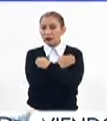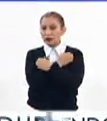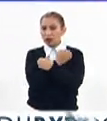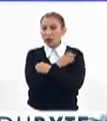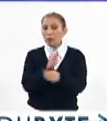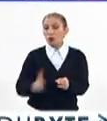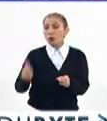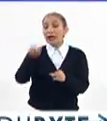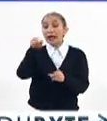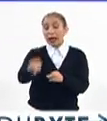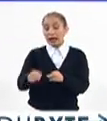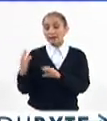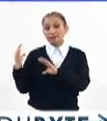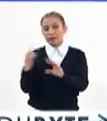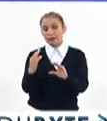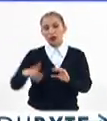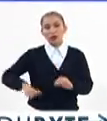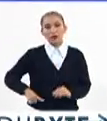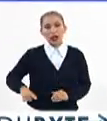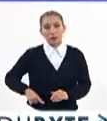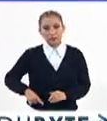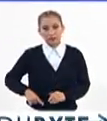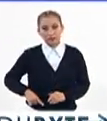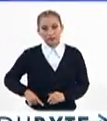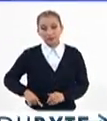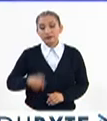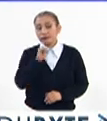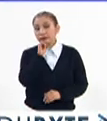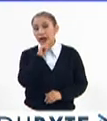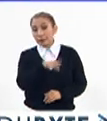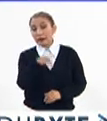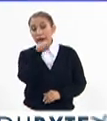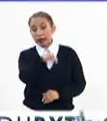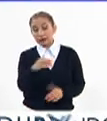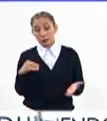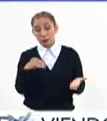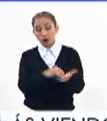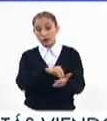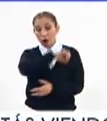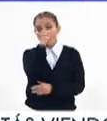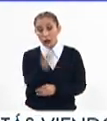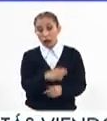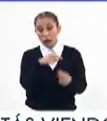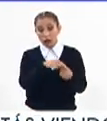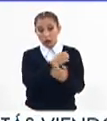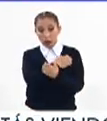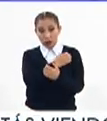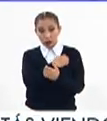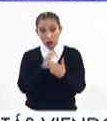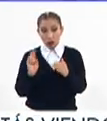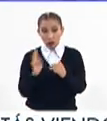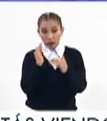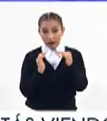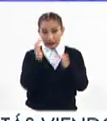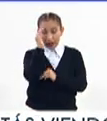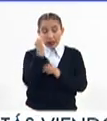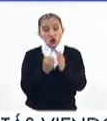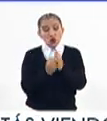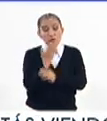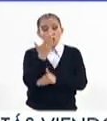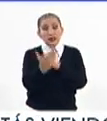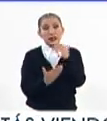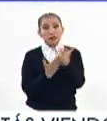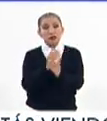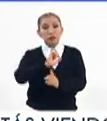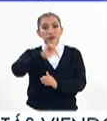educación pública que es impartida por el Estado. Además, se establece la obligatoriedad de la educación superior y un nuevo